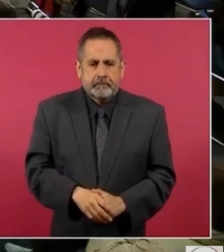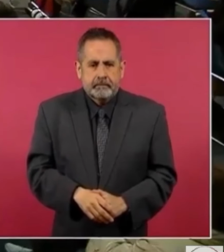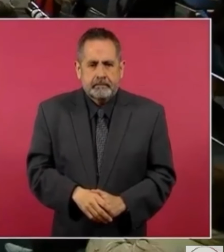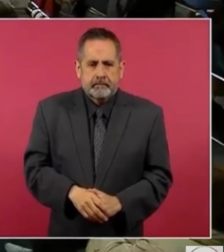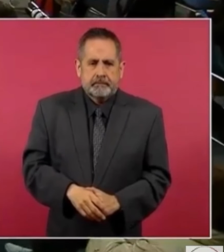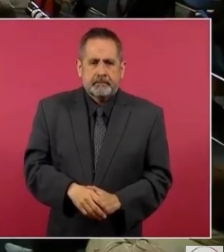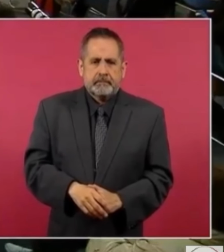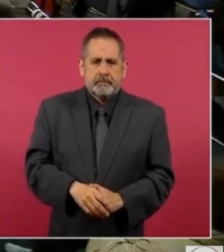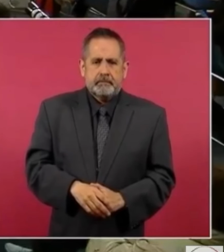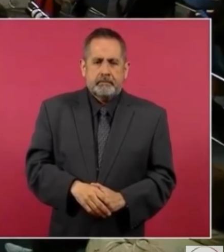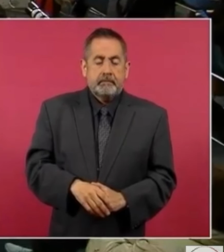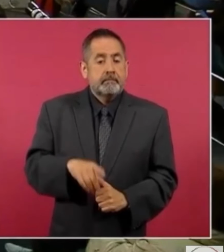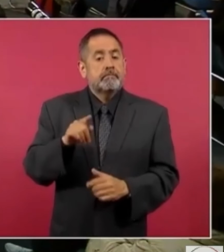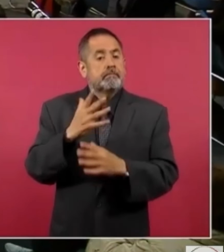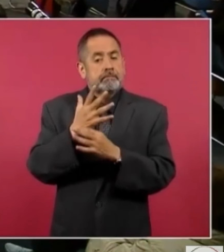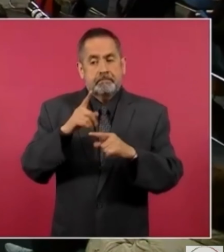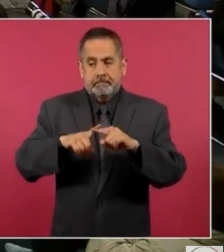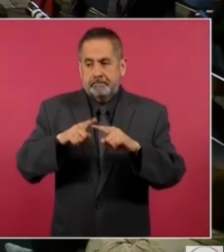Y que conste,